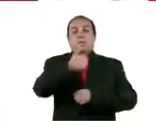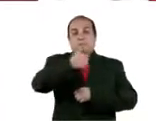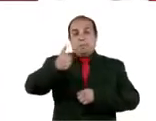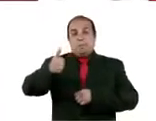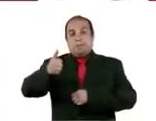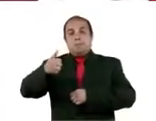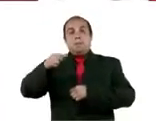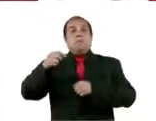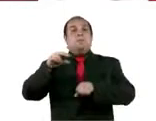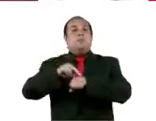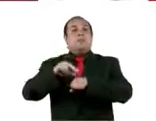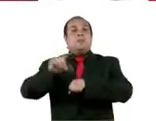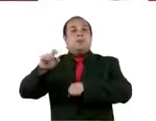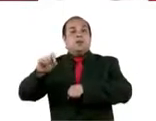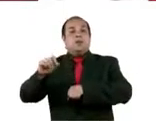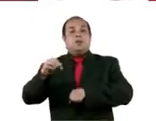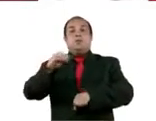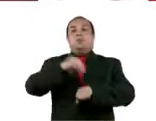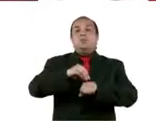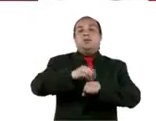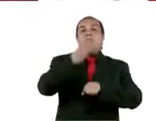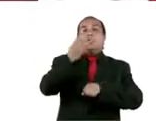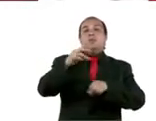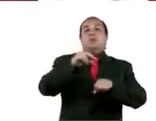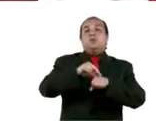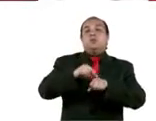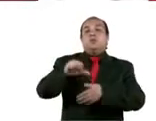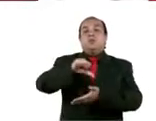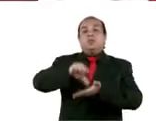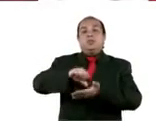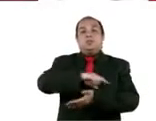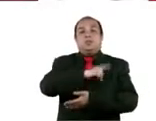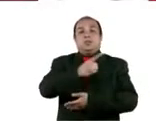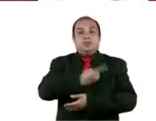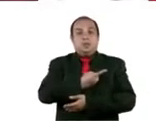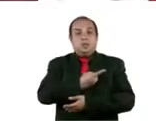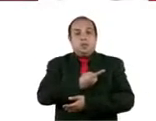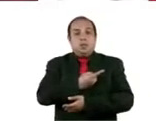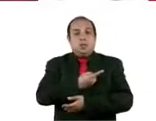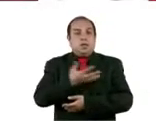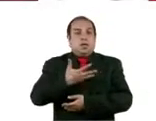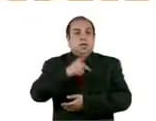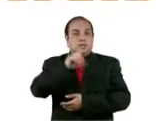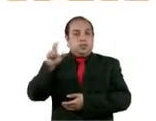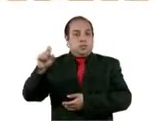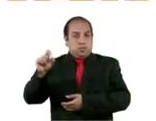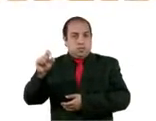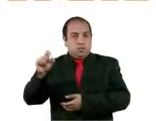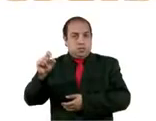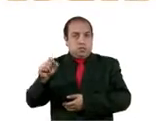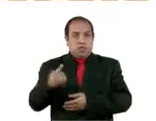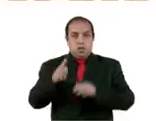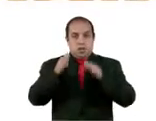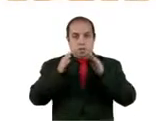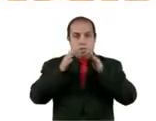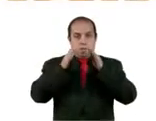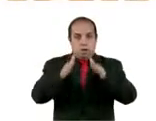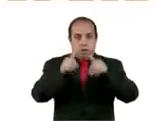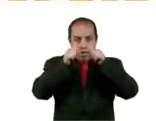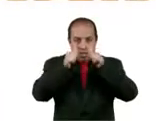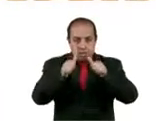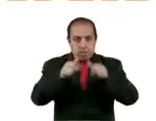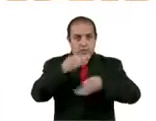Vamos a poner 3 médicos en los centros de salud que tenemos previstos, que serán 120 para estar atendiendo a todas las